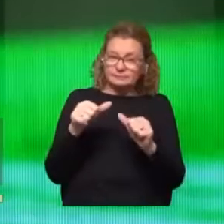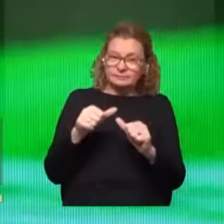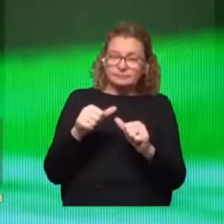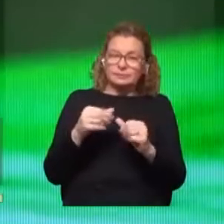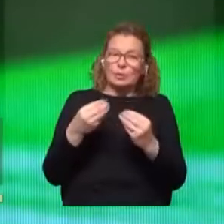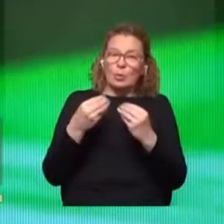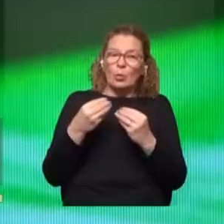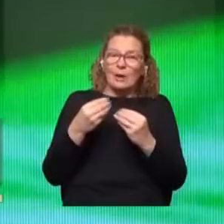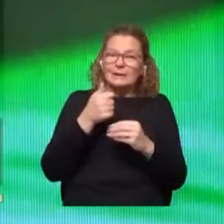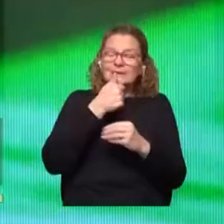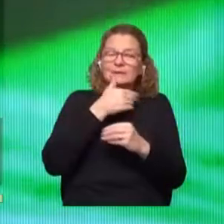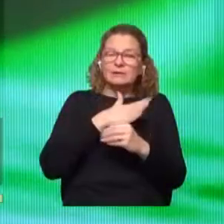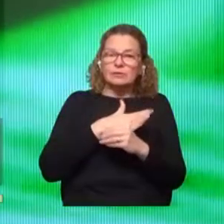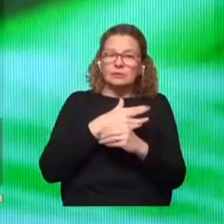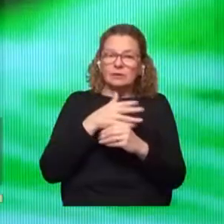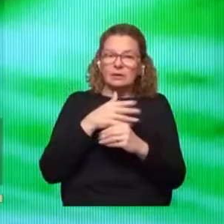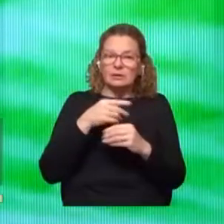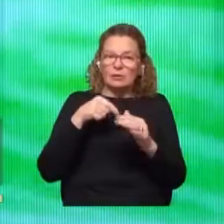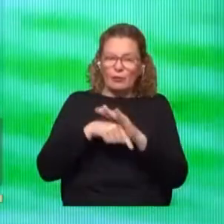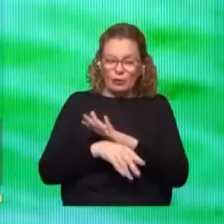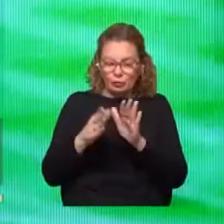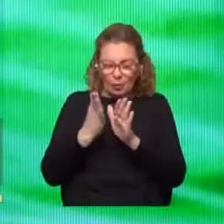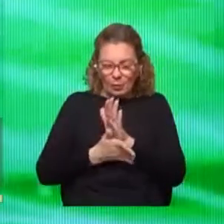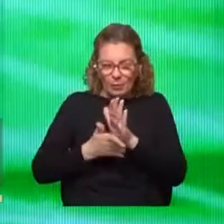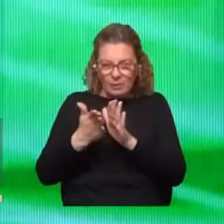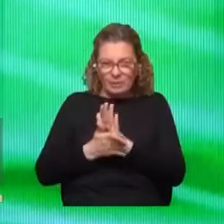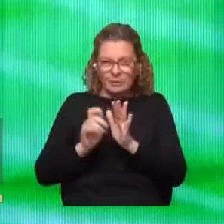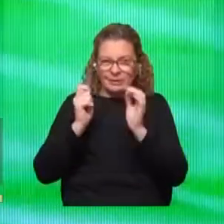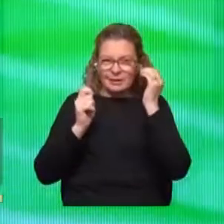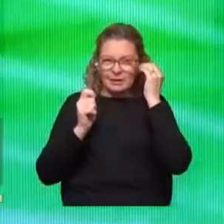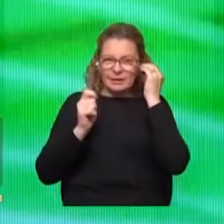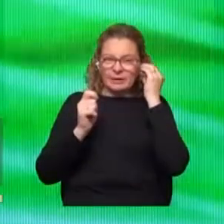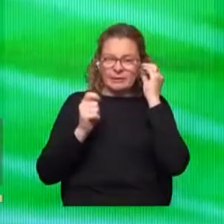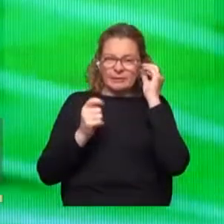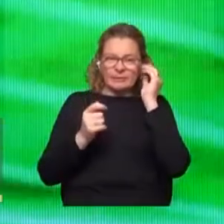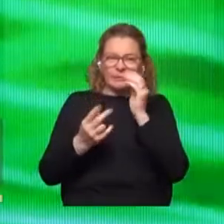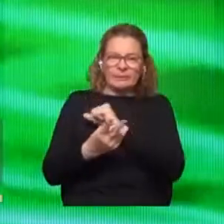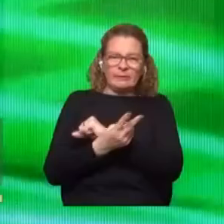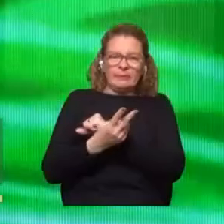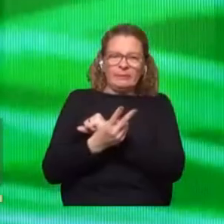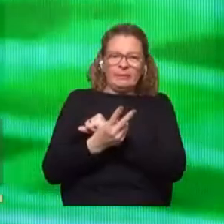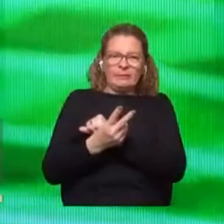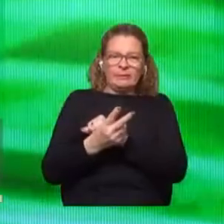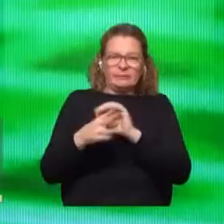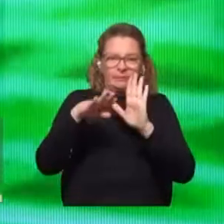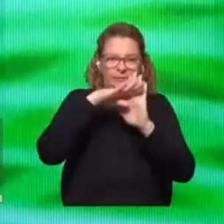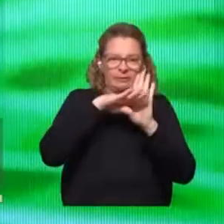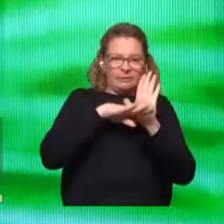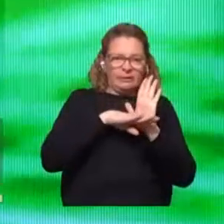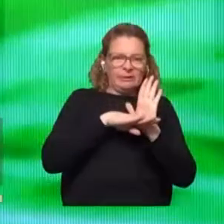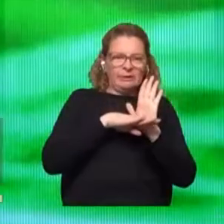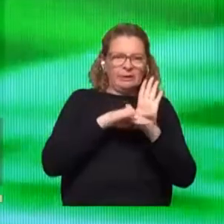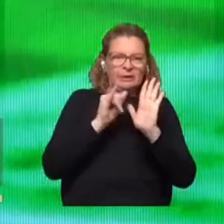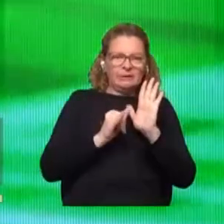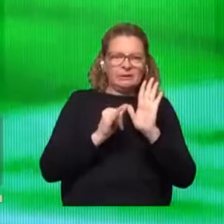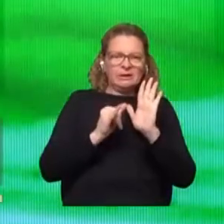Cuál es la historia de ese fondo documental Quiénes son los que van a custodiarlo bajo la reglamentación que existe que